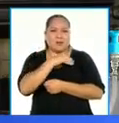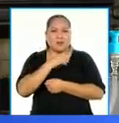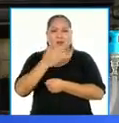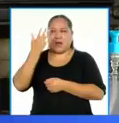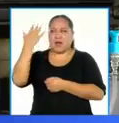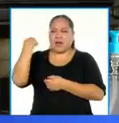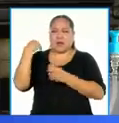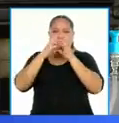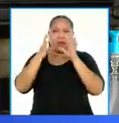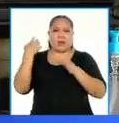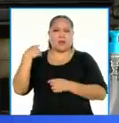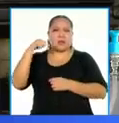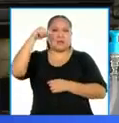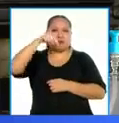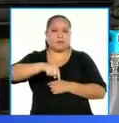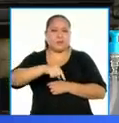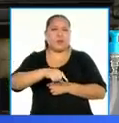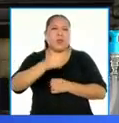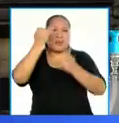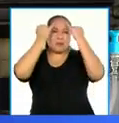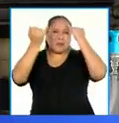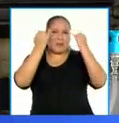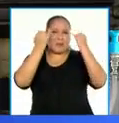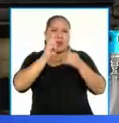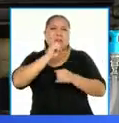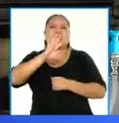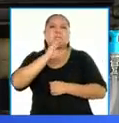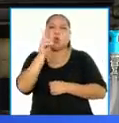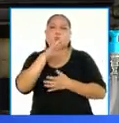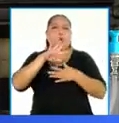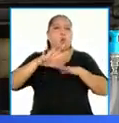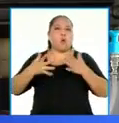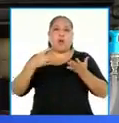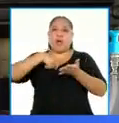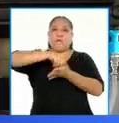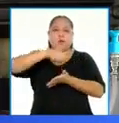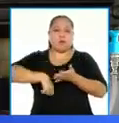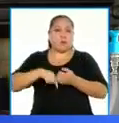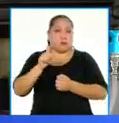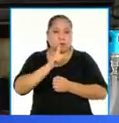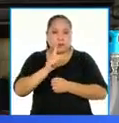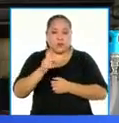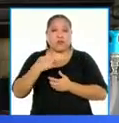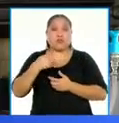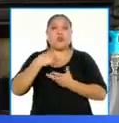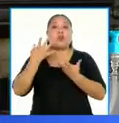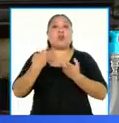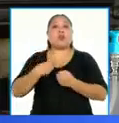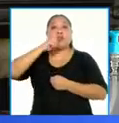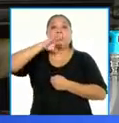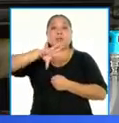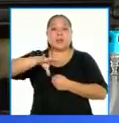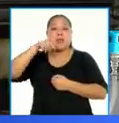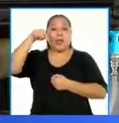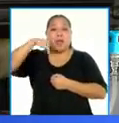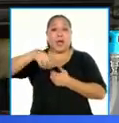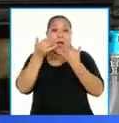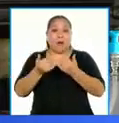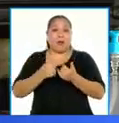algunos comentarios en este sentido y quiero recordarles que a la fecha tenemos